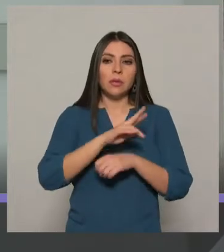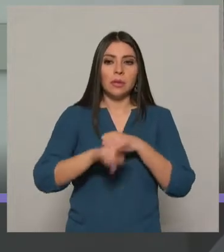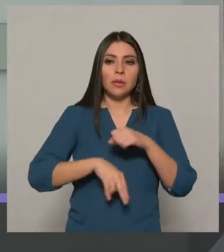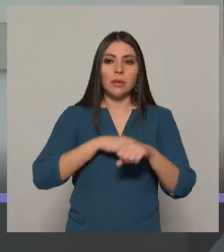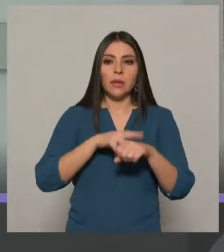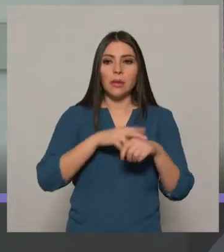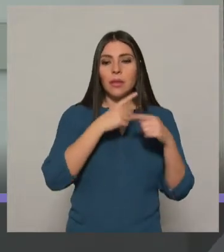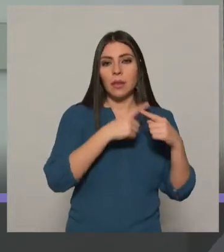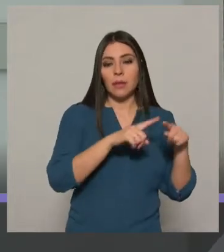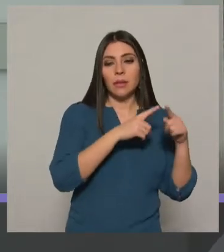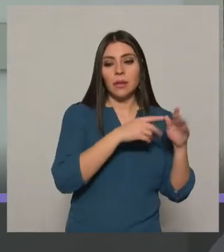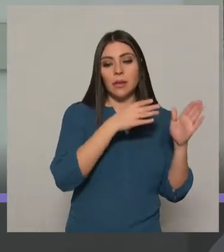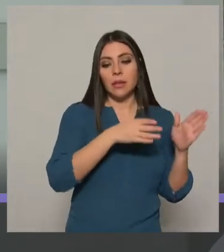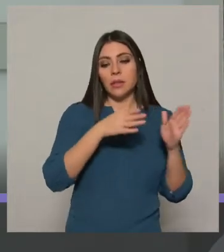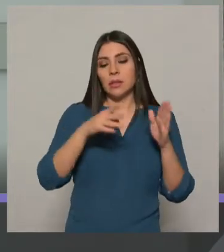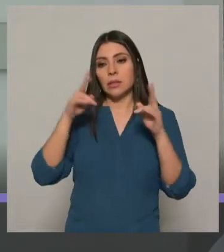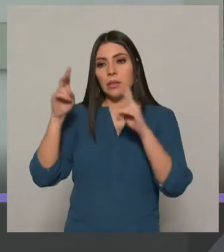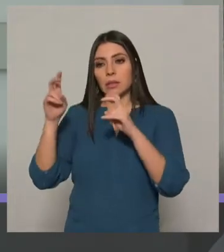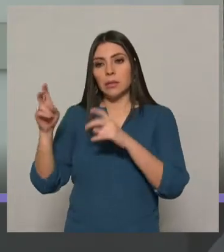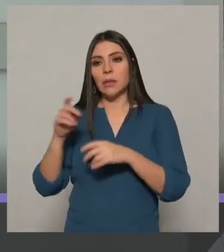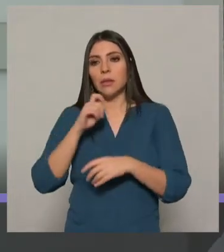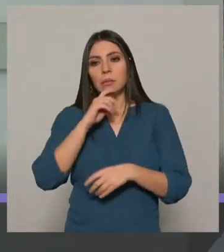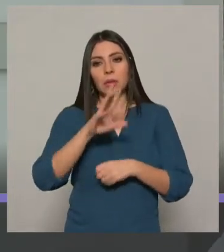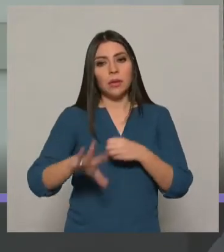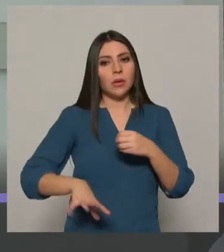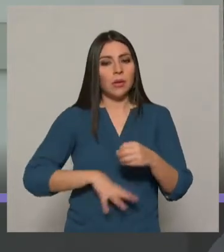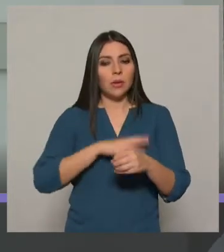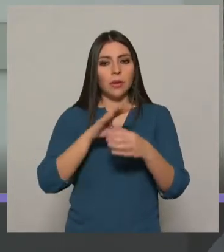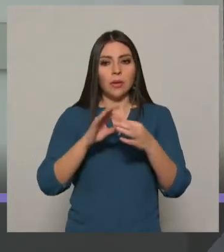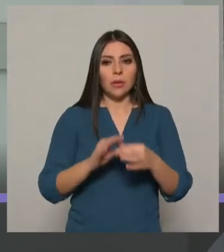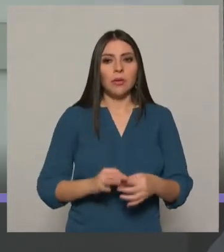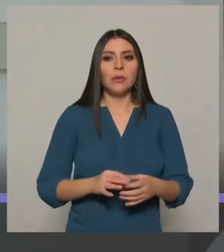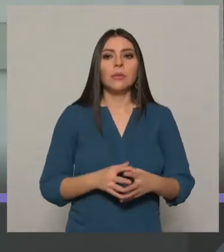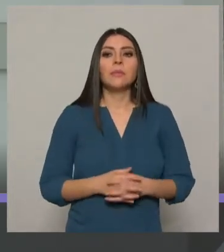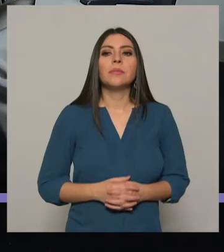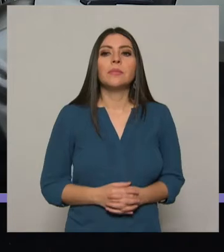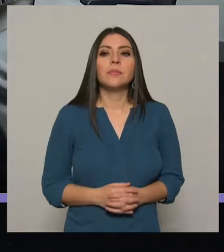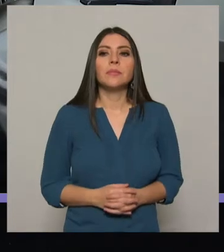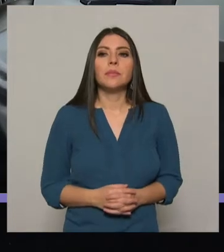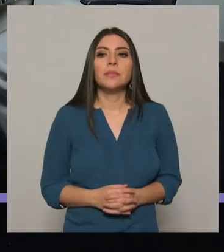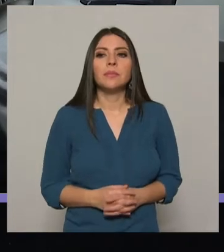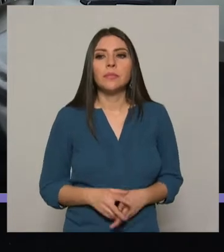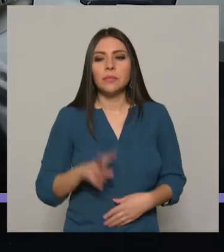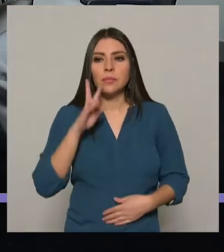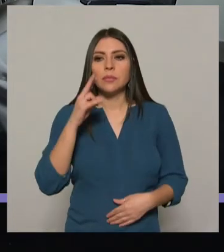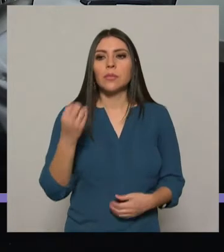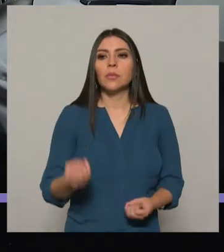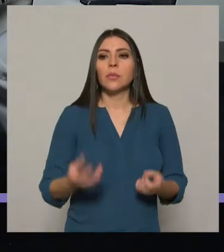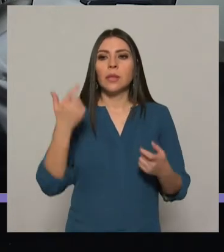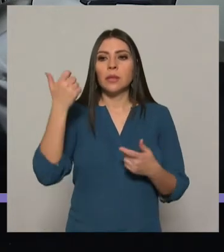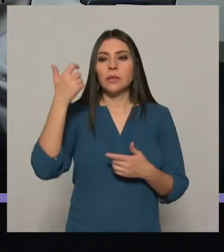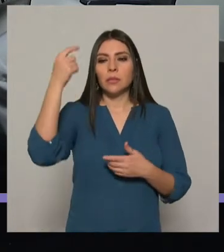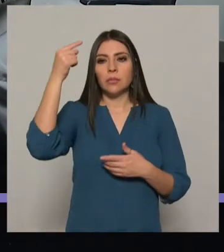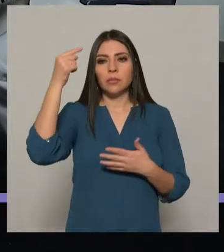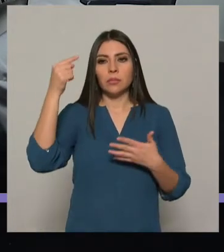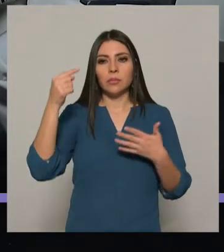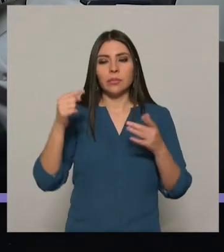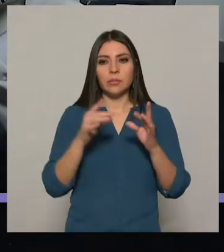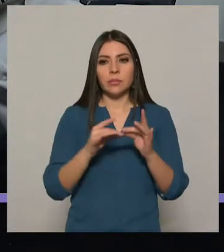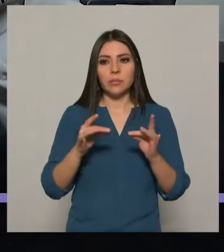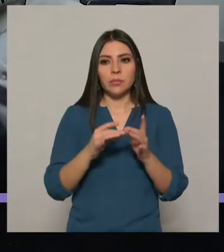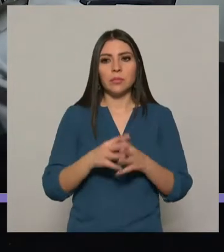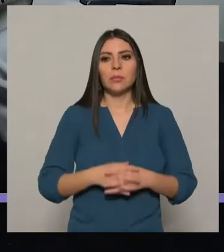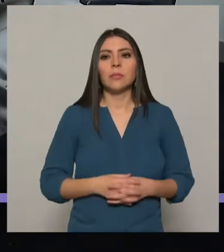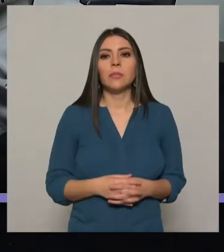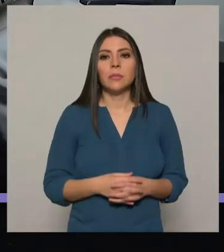elementos forman parte hoy en día de una fórmula. Esa fórmula. ¿Podemos ver los montos desglosados? Claro que sí. Yo diría, antes